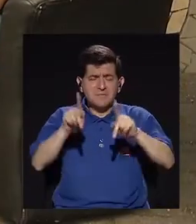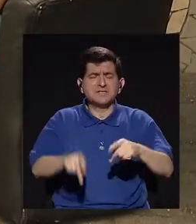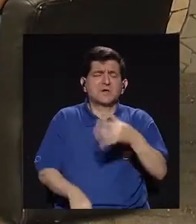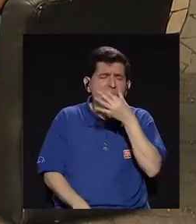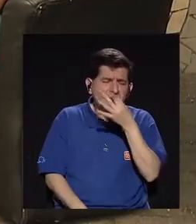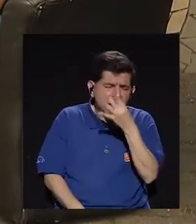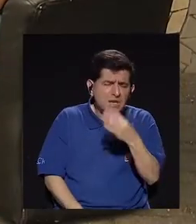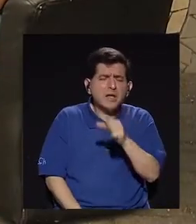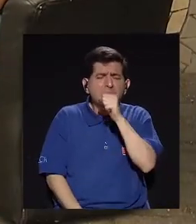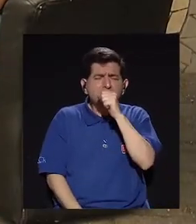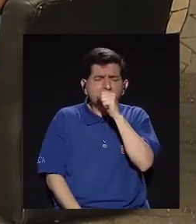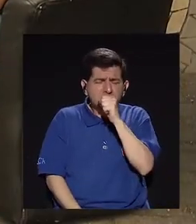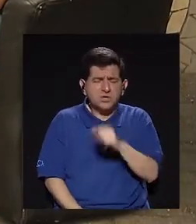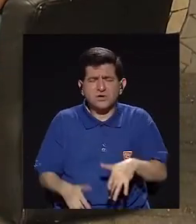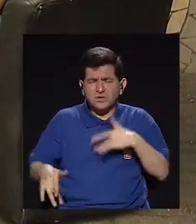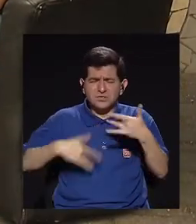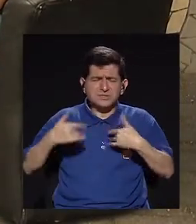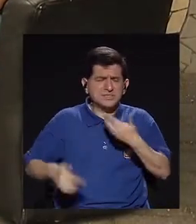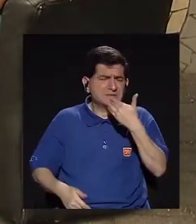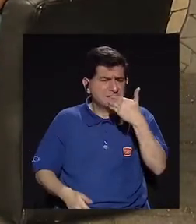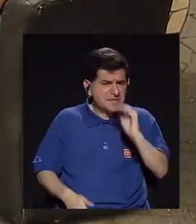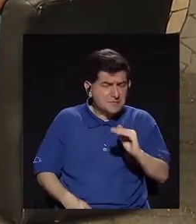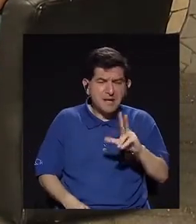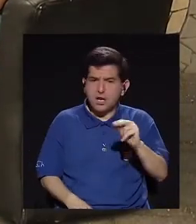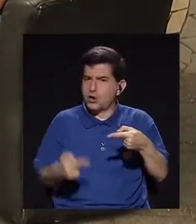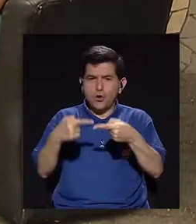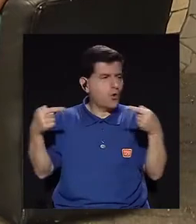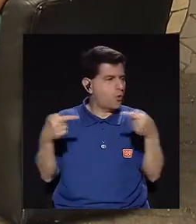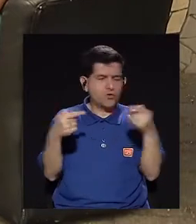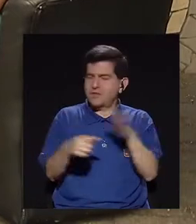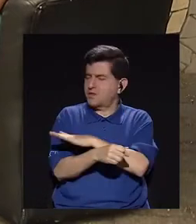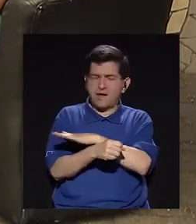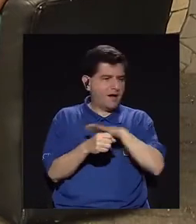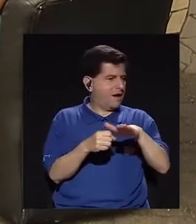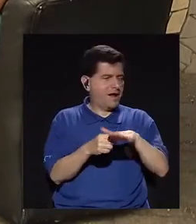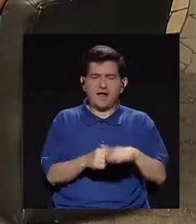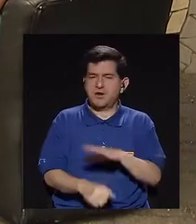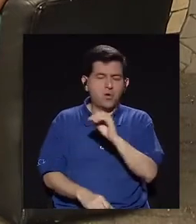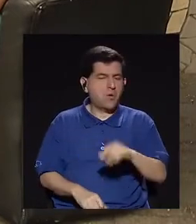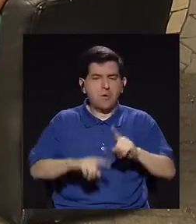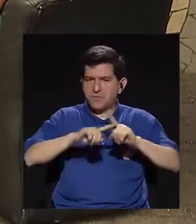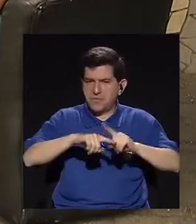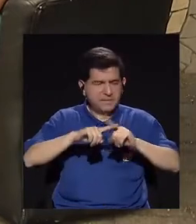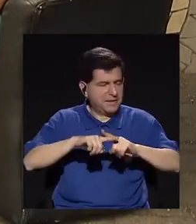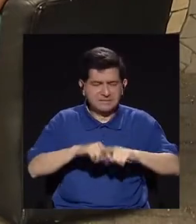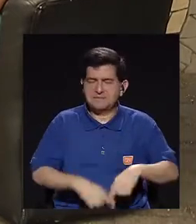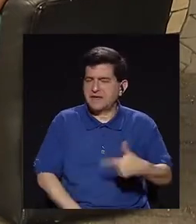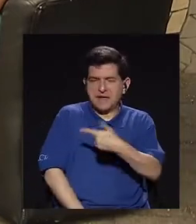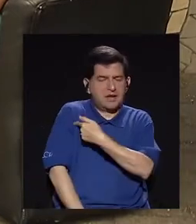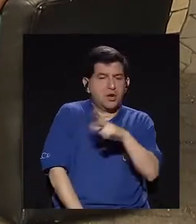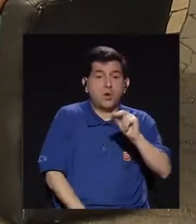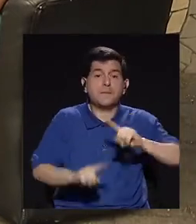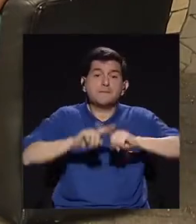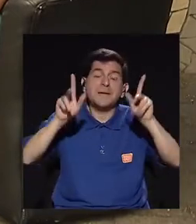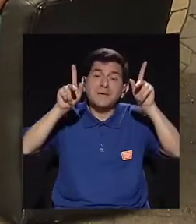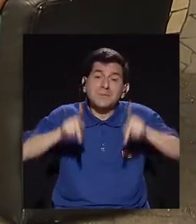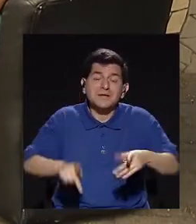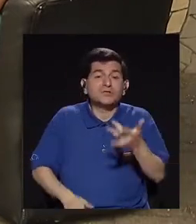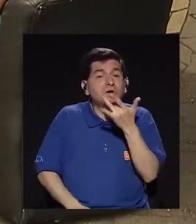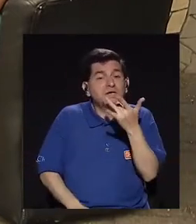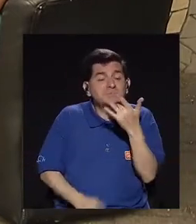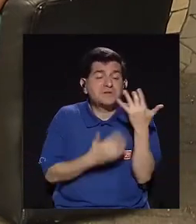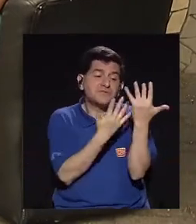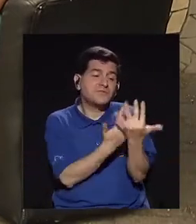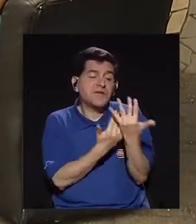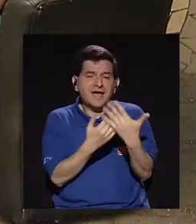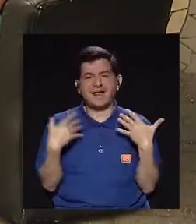está con tos, si está con malestar general, no es una contraindicación absoluta, ni siquiera relativa para la vacunación. Lo que pasa es que la gente